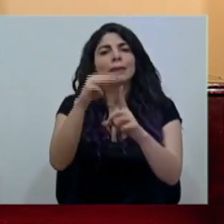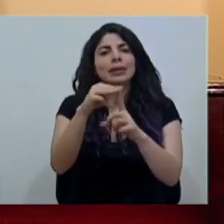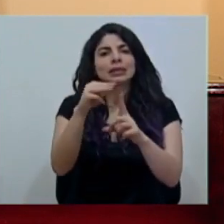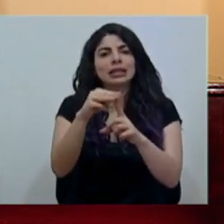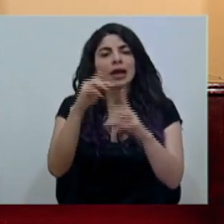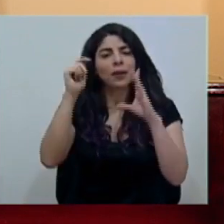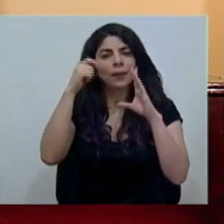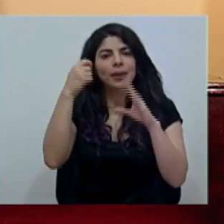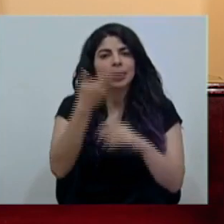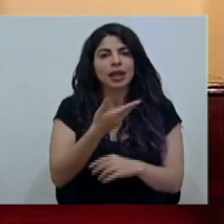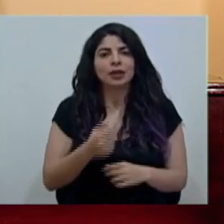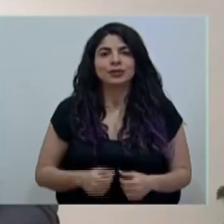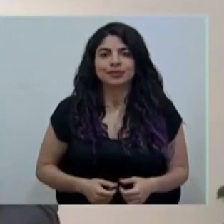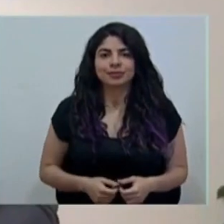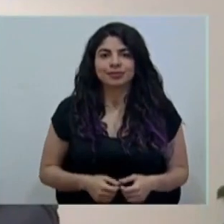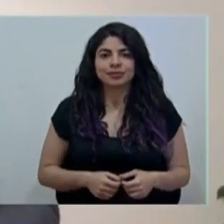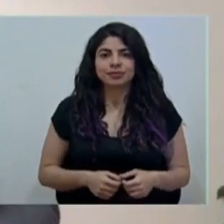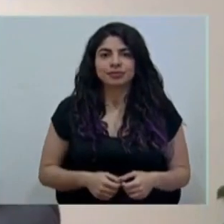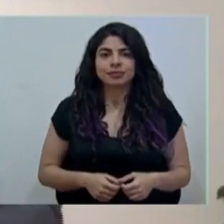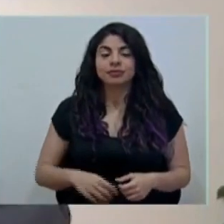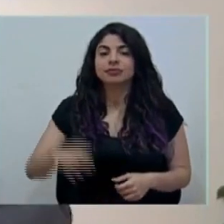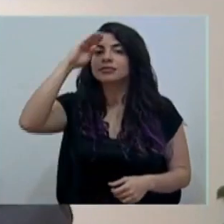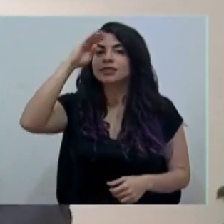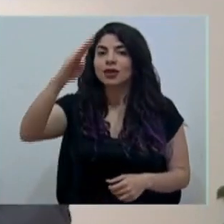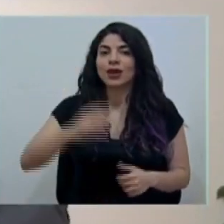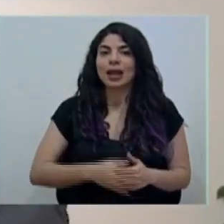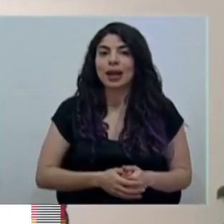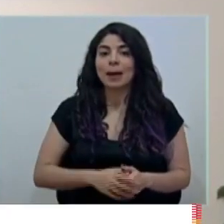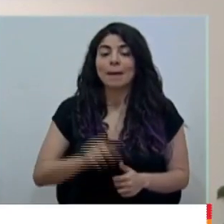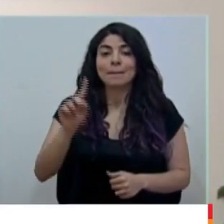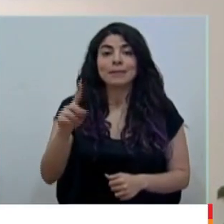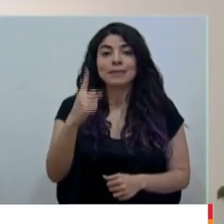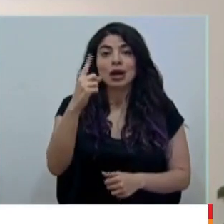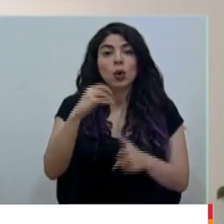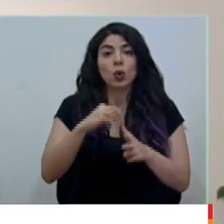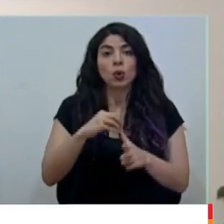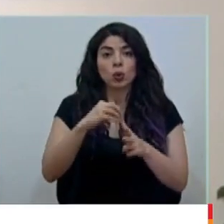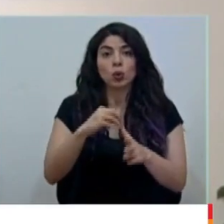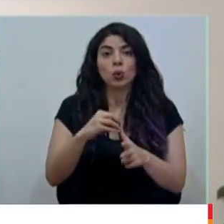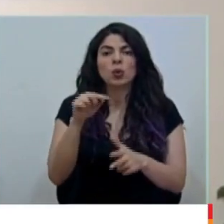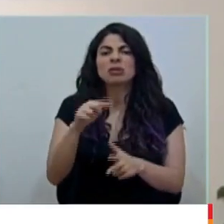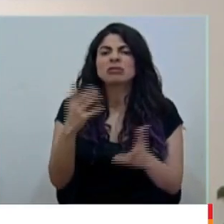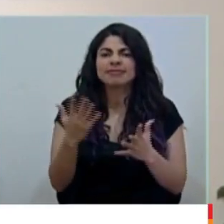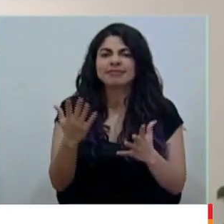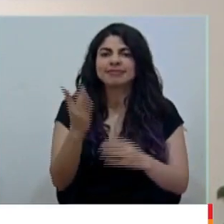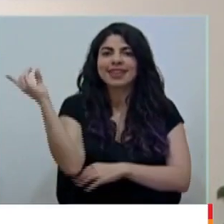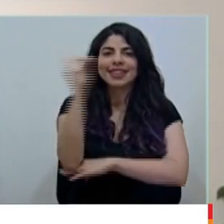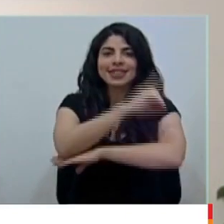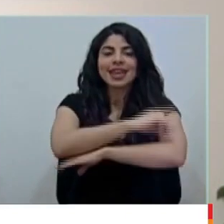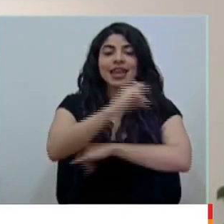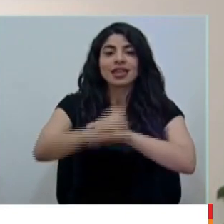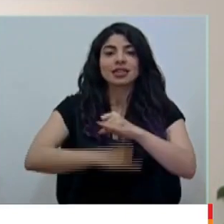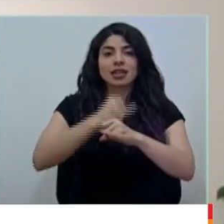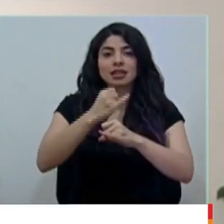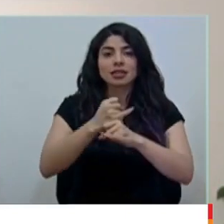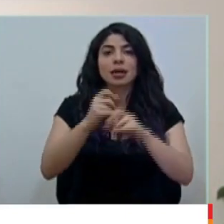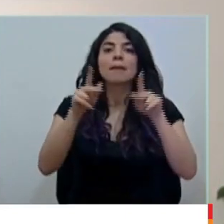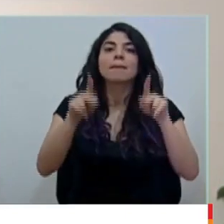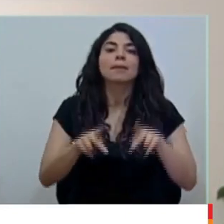través de un video. Hola, el primero de octubre es el Día Internacional de la Persona